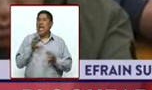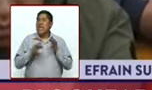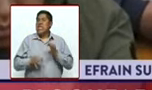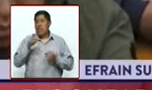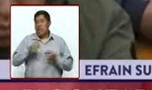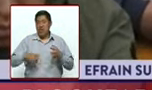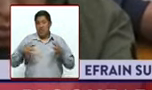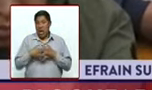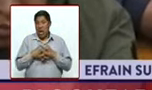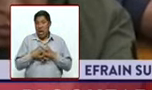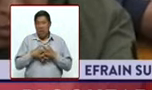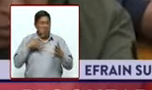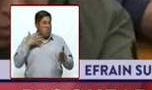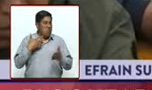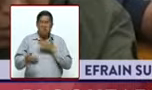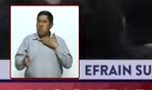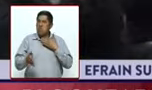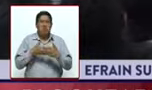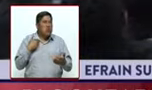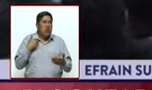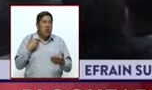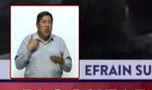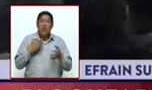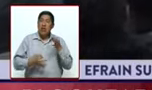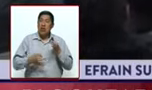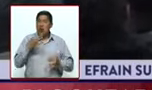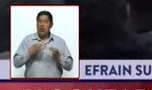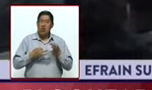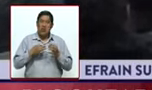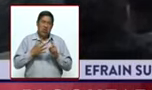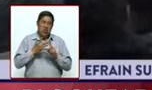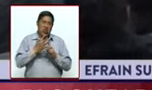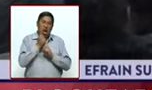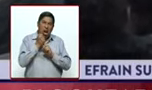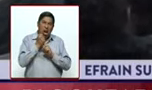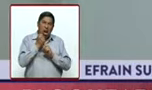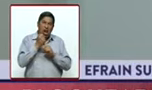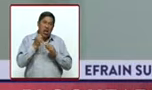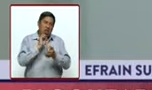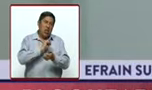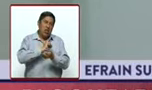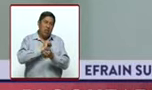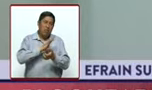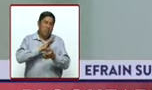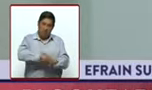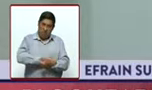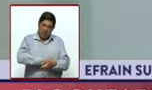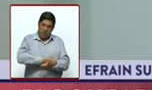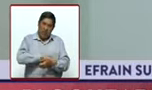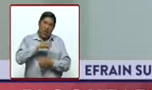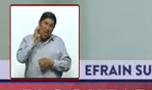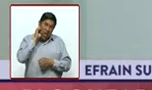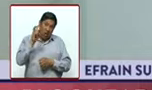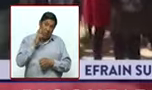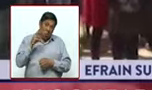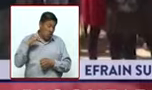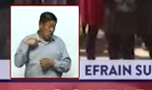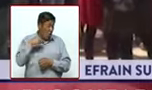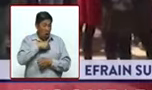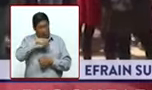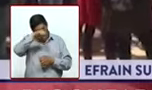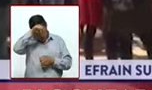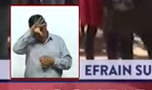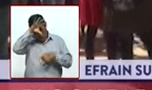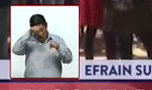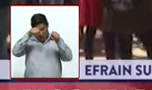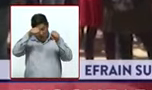de bloquear, lo vamos a bloquear. Si tocan a nuestro hermano Evo Morales, el sector minero, vamos a salir con